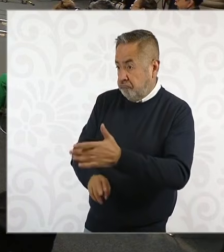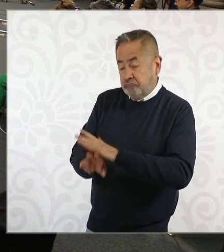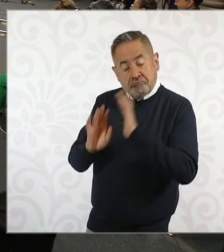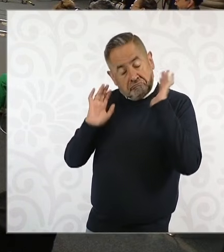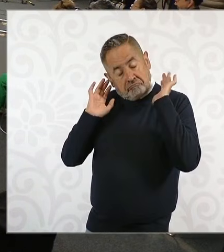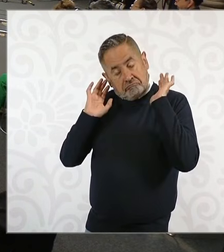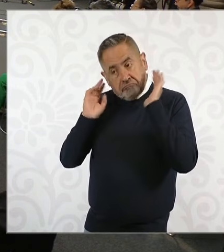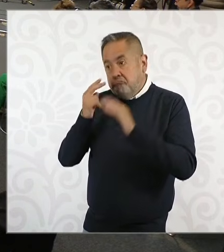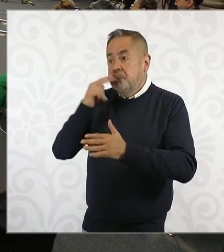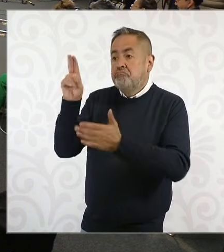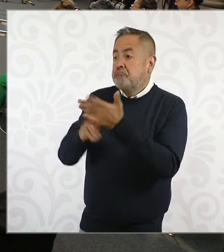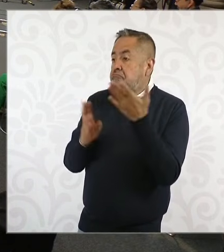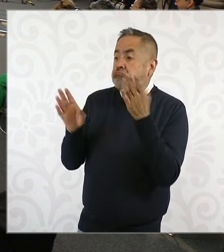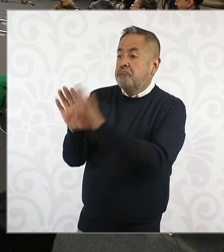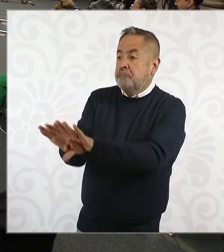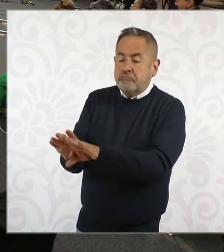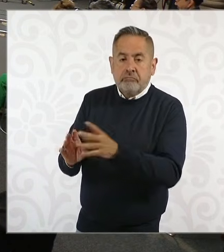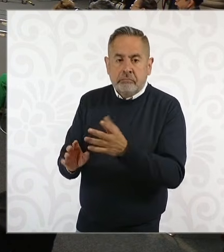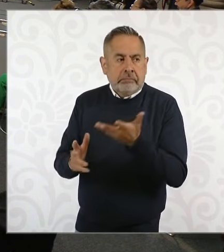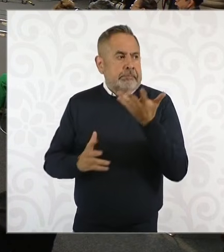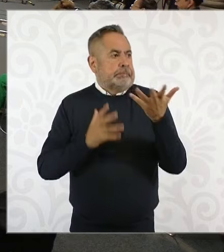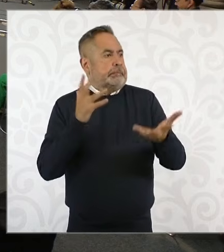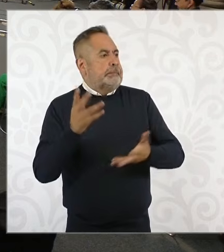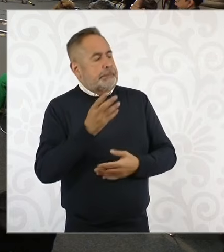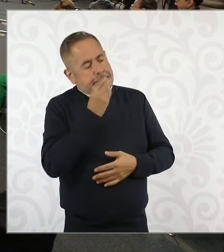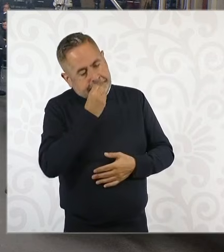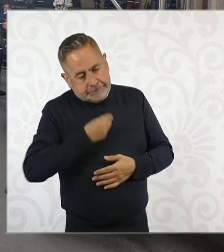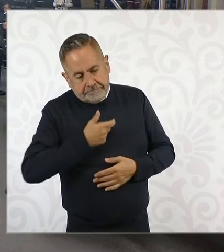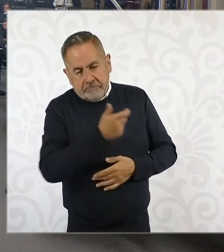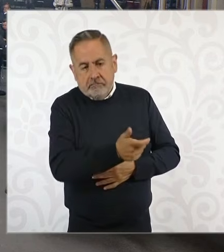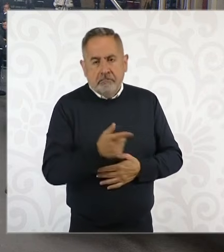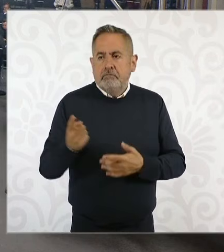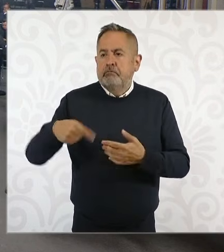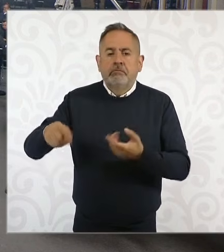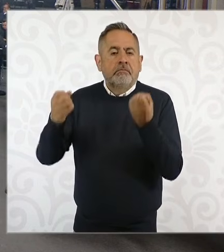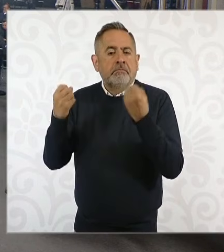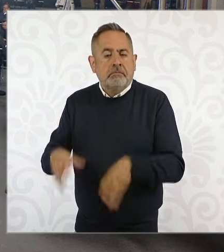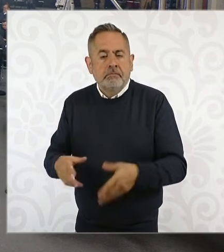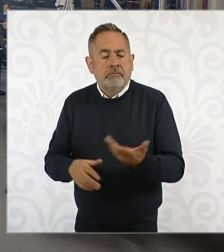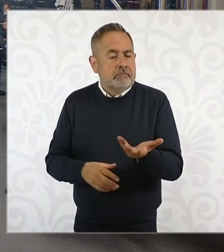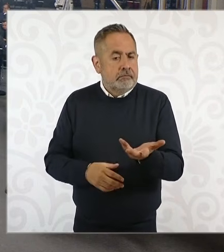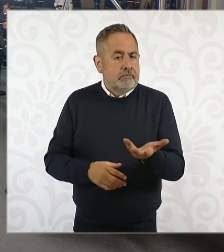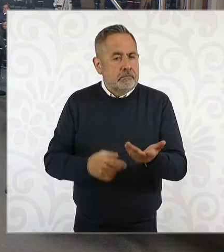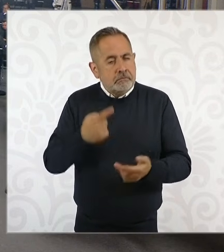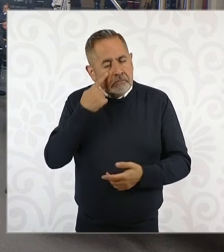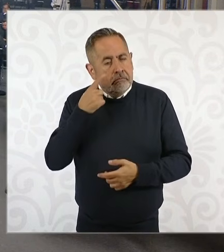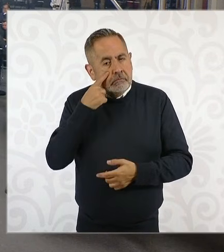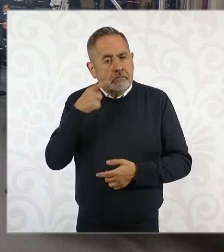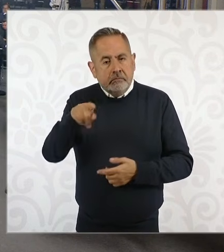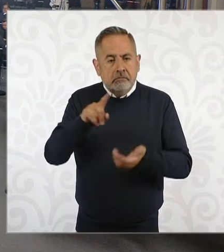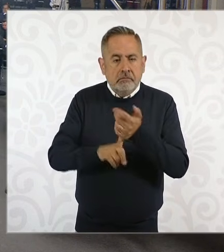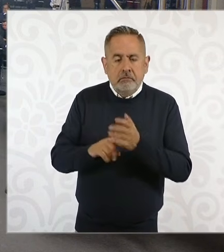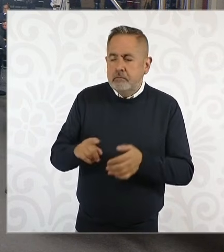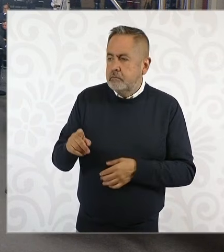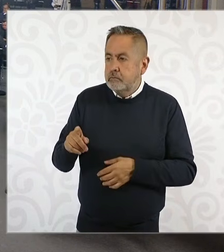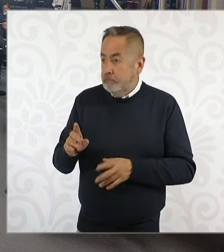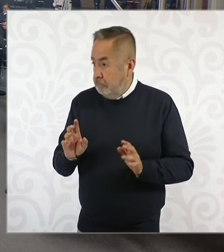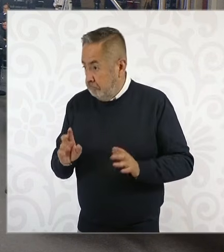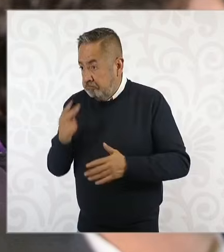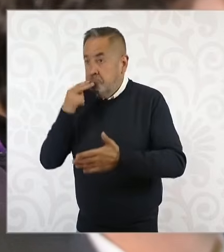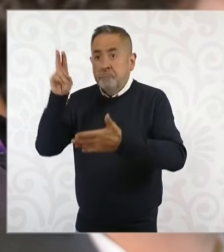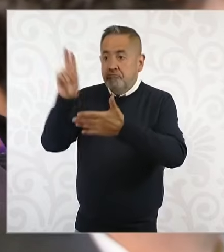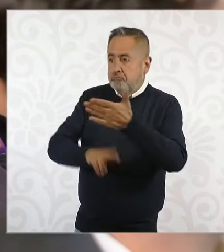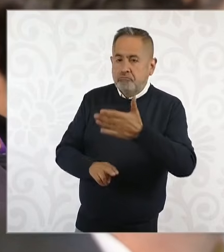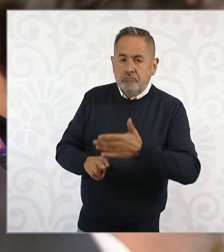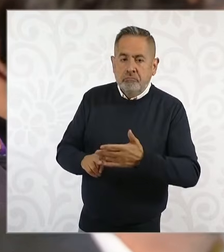o gaseras cerradas pues les generan pérdidas muy importantes, por lo que cuando esto sucede ofrecen una salida fácil,